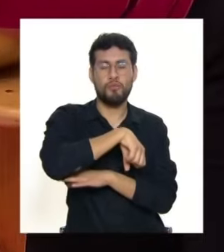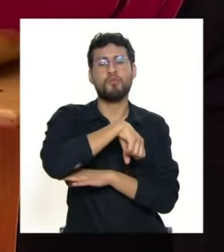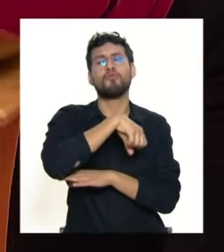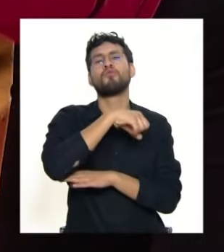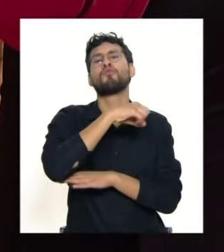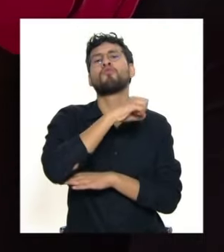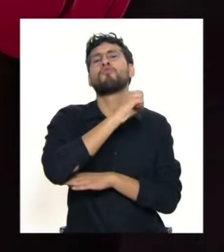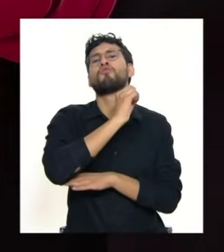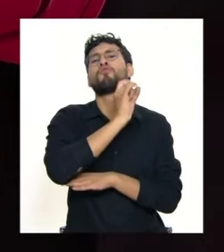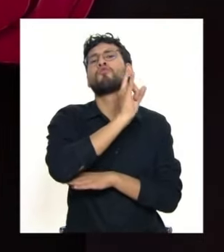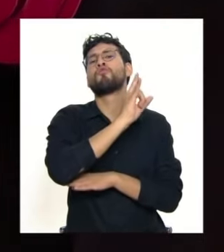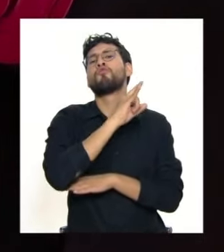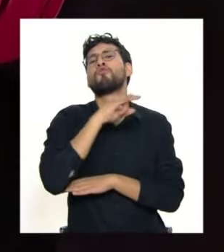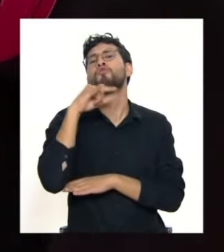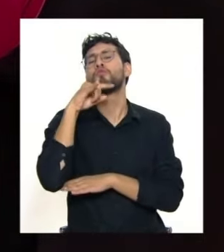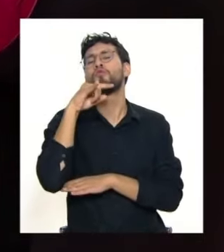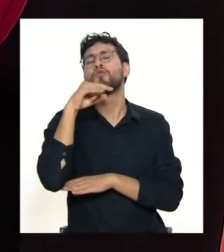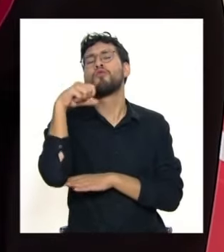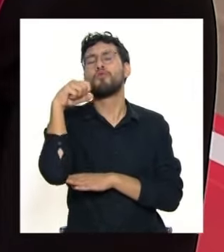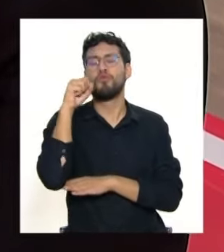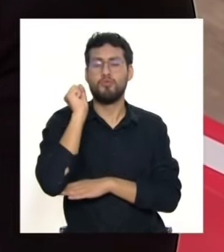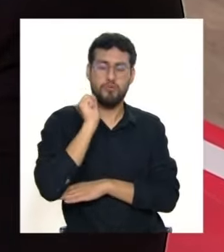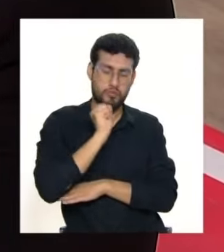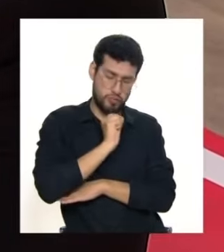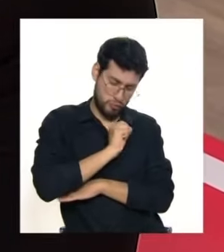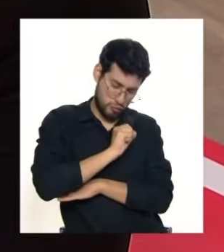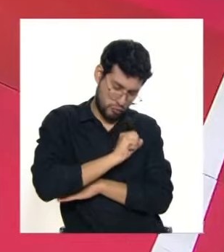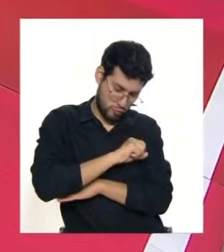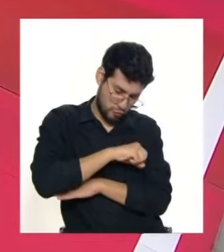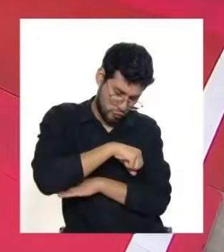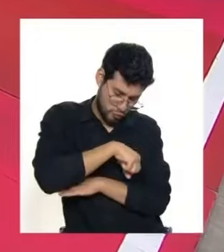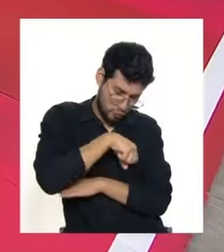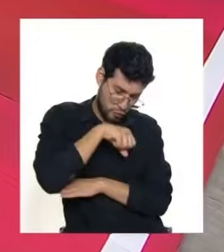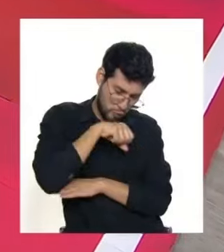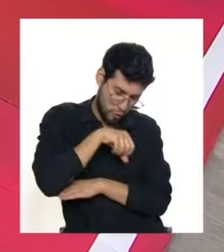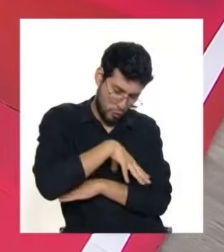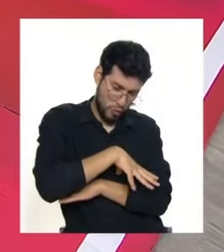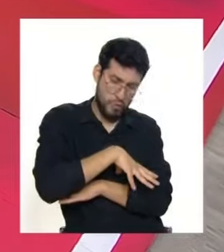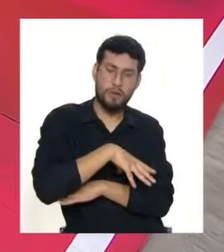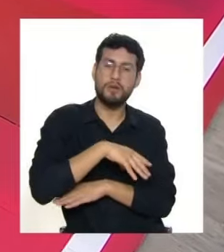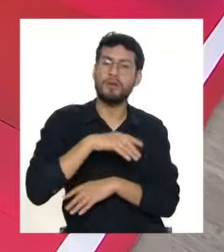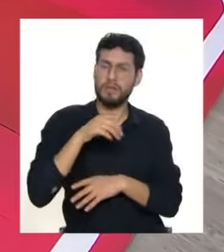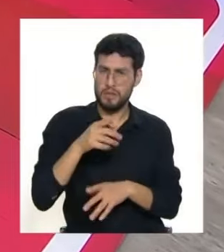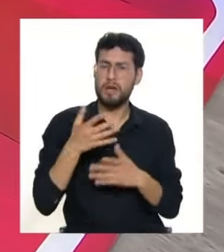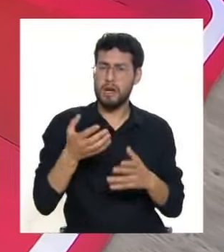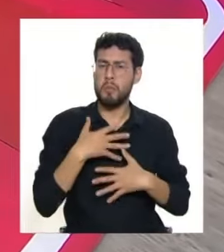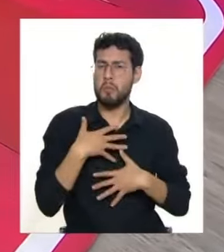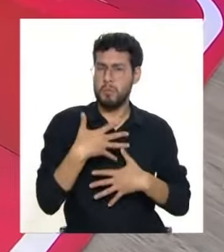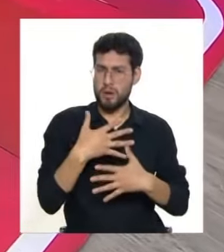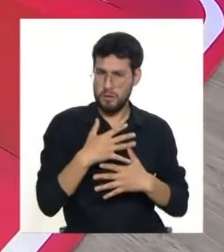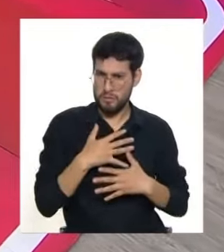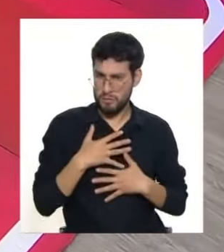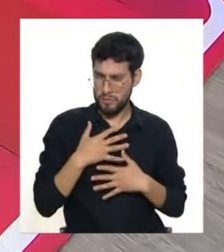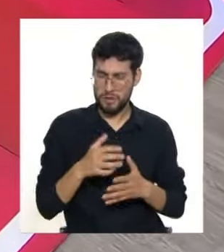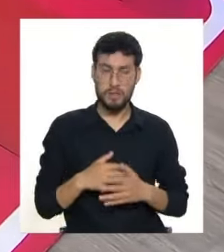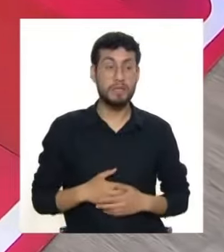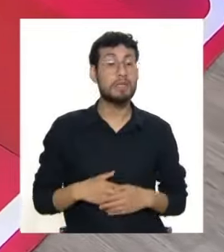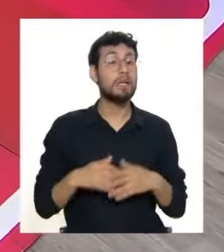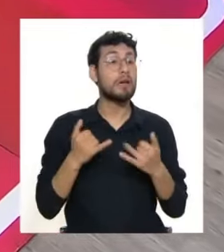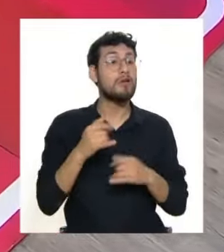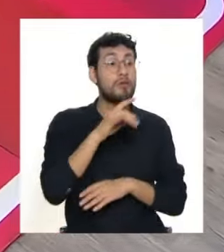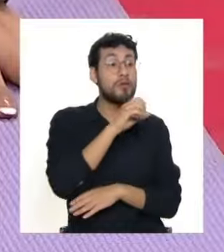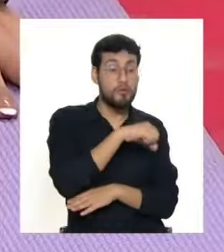series, lo que realmente el cuerpo en ese momento sienta que debe hacer, ¿ok? Y respiro. Una vez